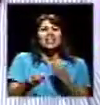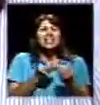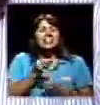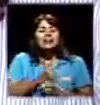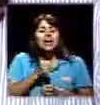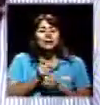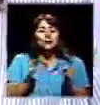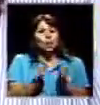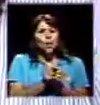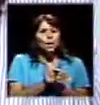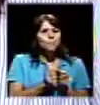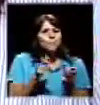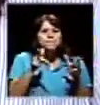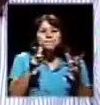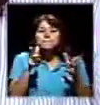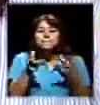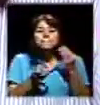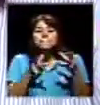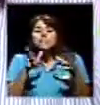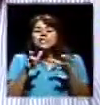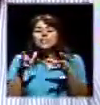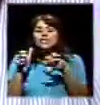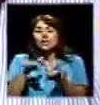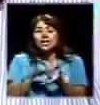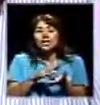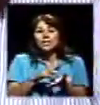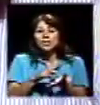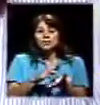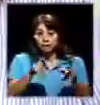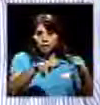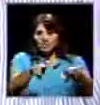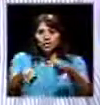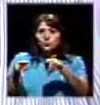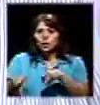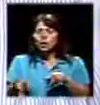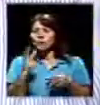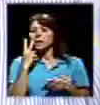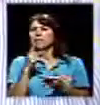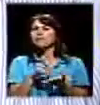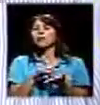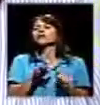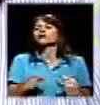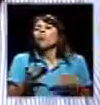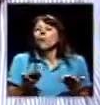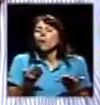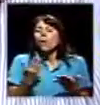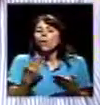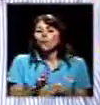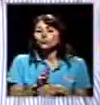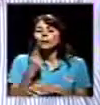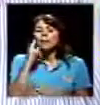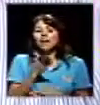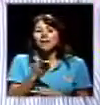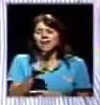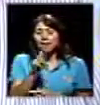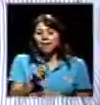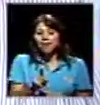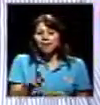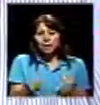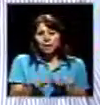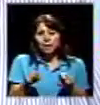cómo ve la sociedad los medicamentos y para qué los usan. Y trabajamos también, el último de todos fue